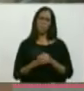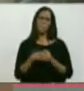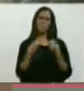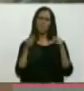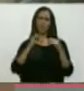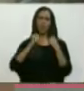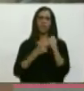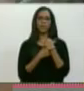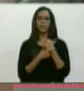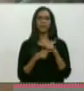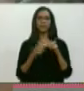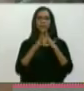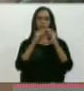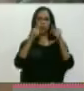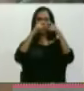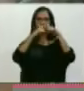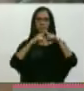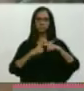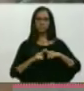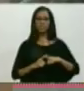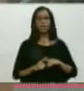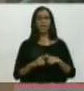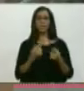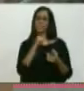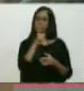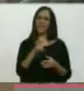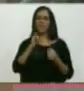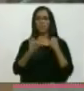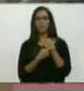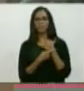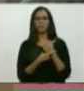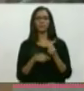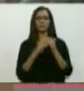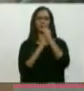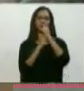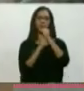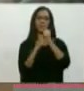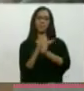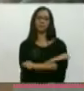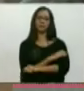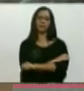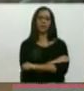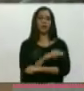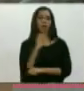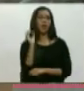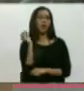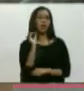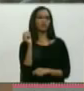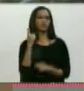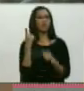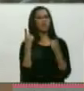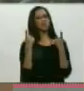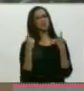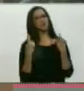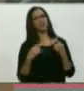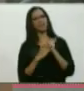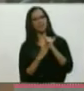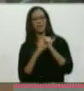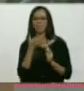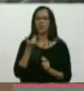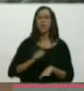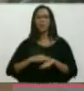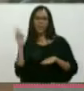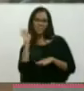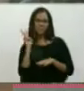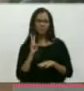este cóctel de razones que dejan muy mal parado a Guaidó, se suma su liderazgo en la oposición. O su falta de liderazgo, mejor. Porque en Venezuela